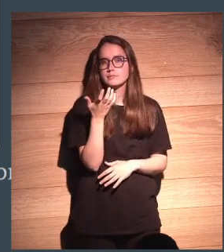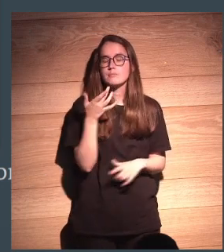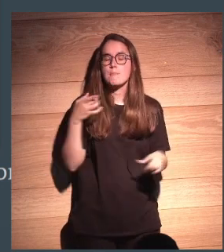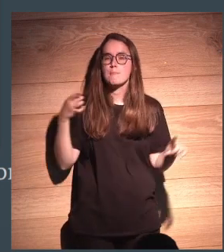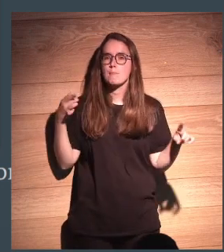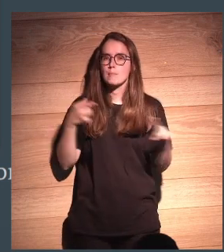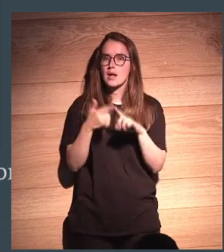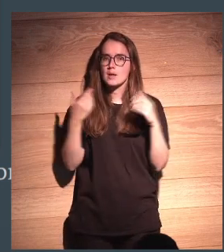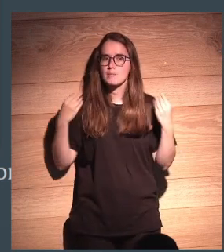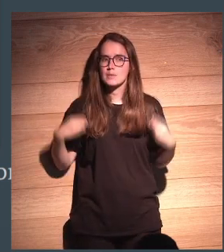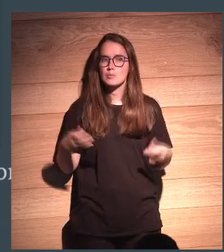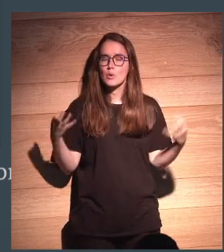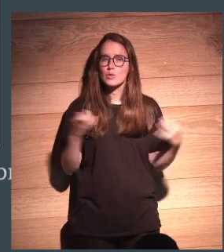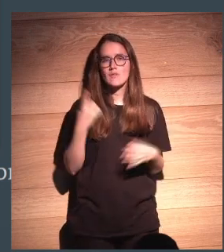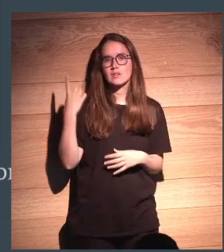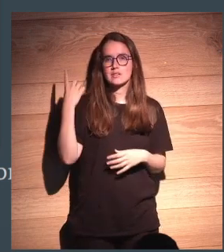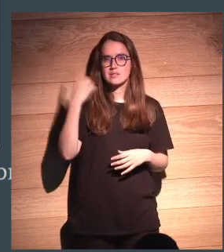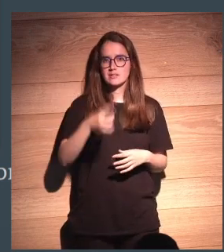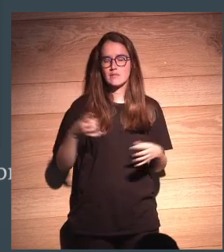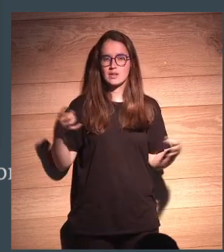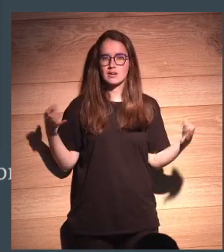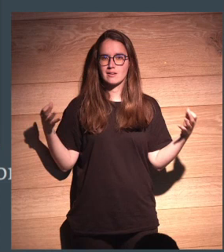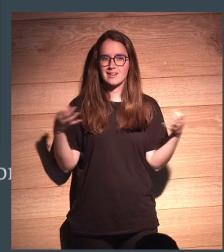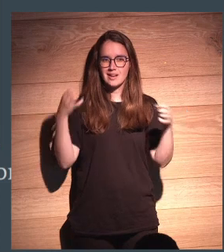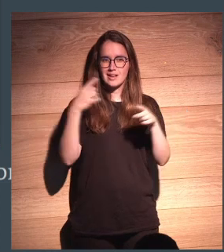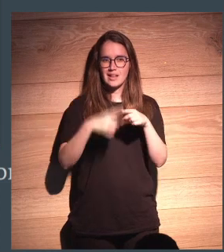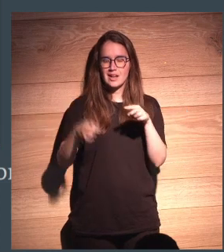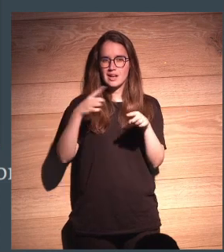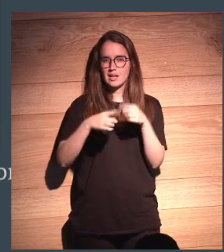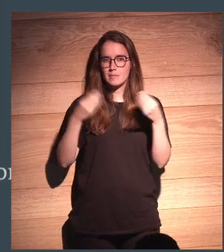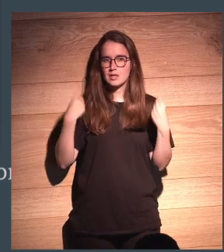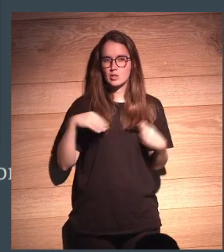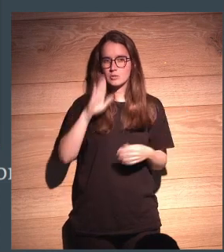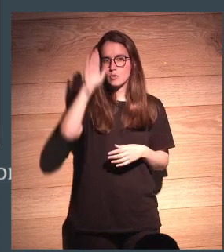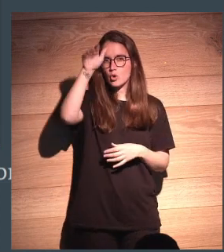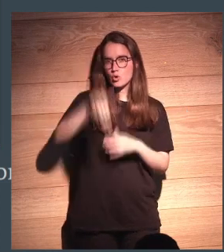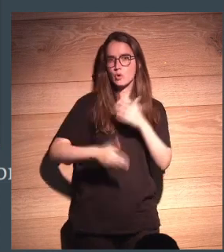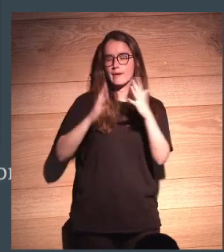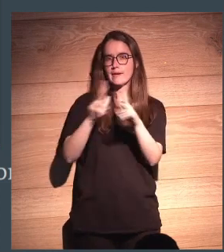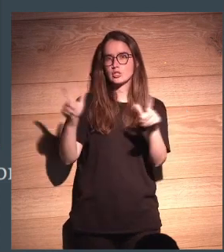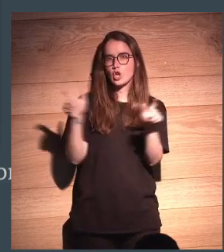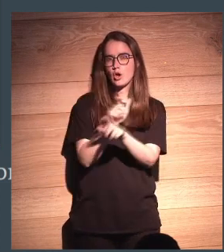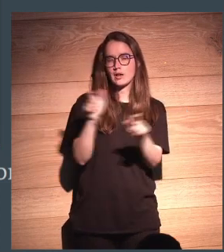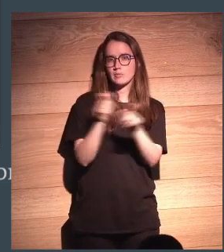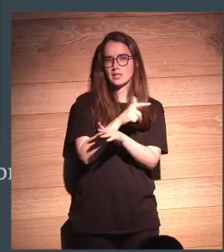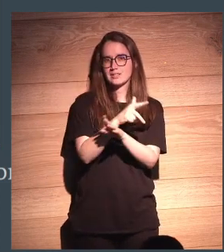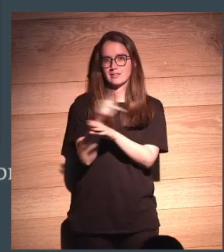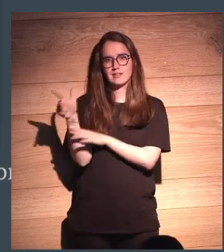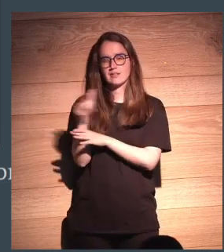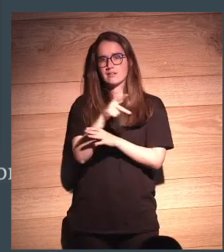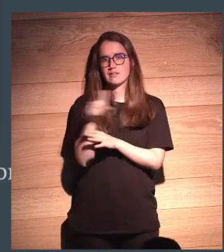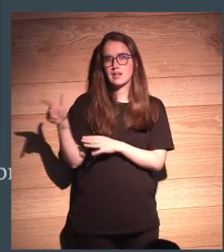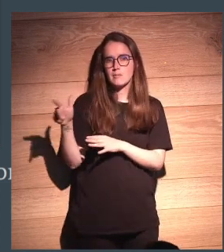y para esto hay que tener en cuenta elementos como curvas logarítmicas que se graban desde cámara